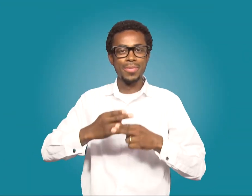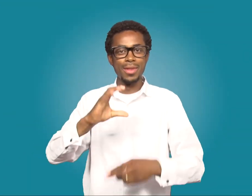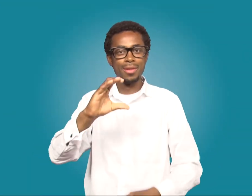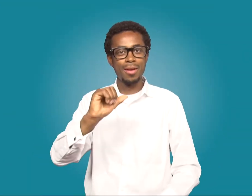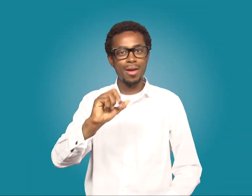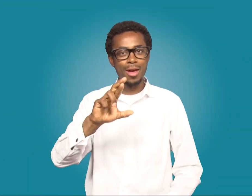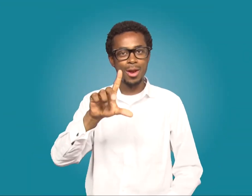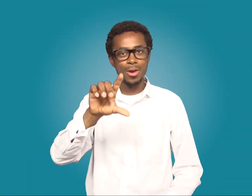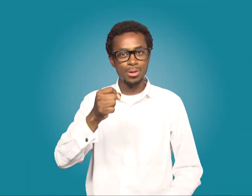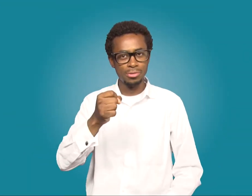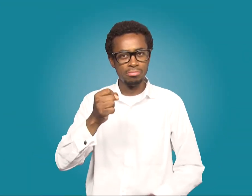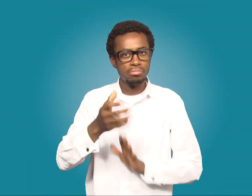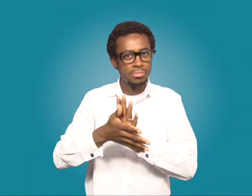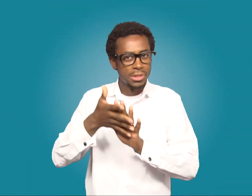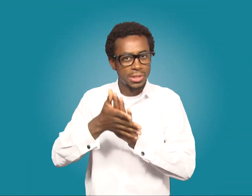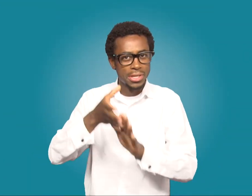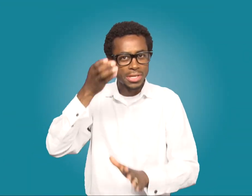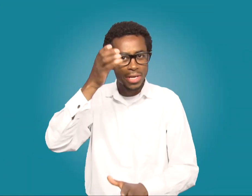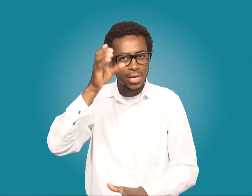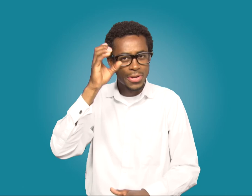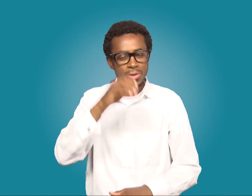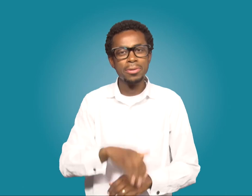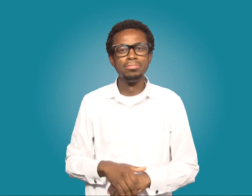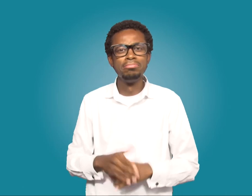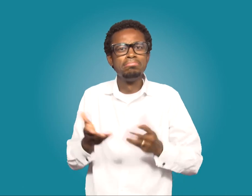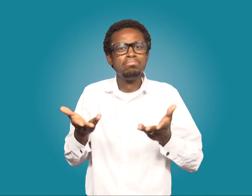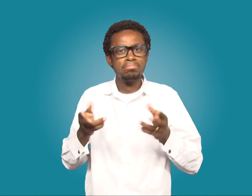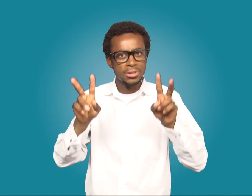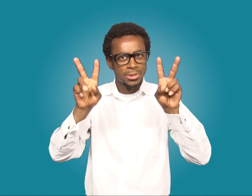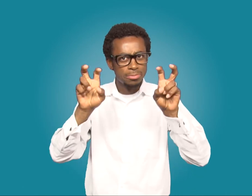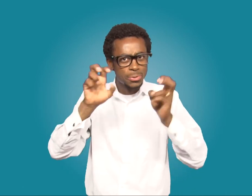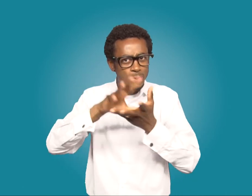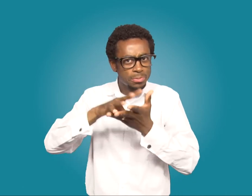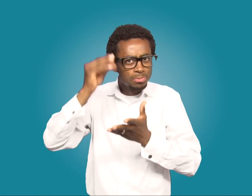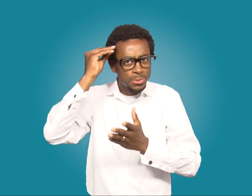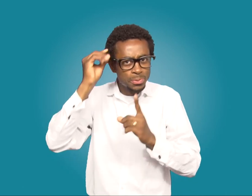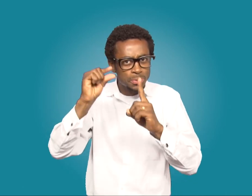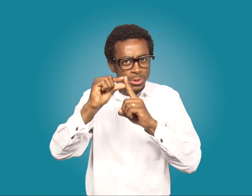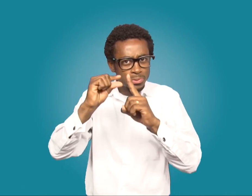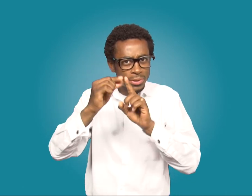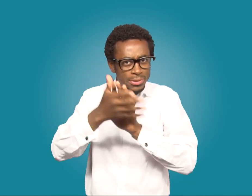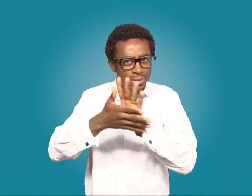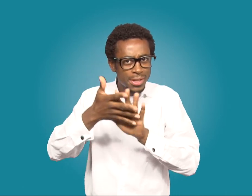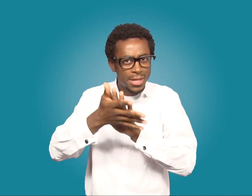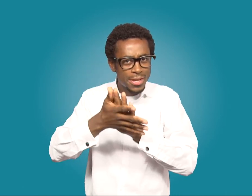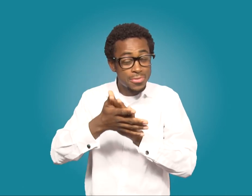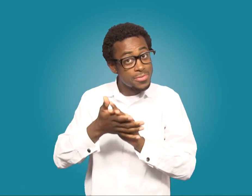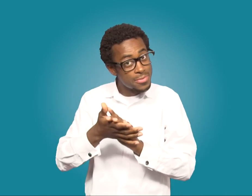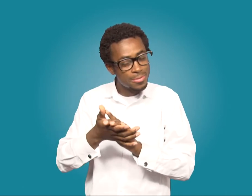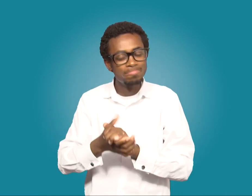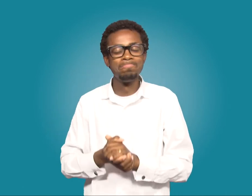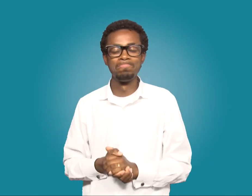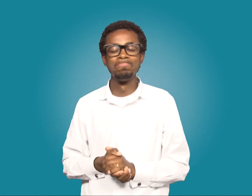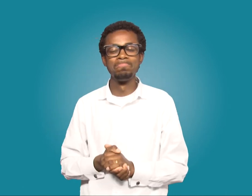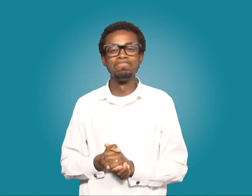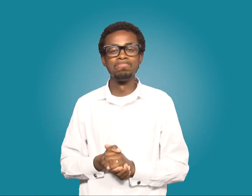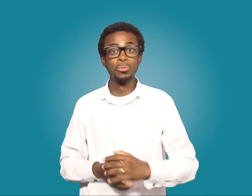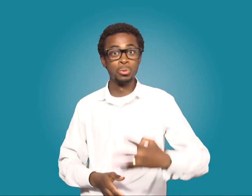Hola, mi nombre es Carlos. Mi seña es esta. Hoy aprenderemos cuatro términos.